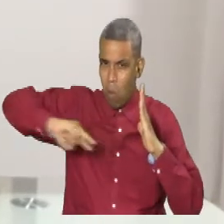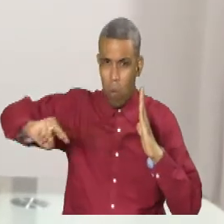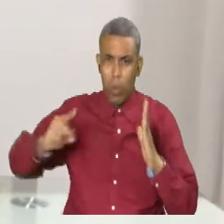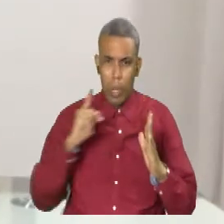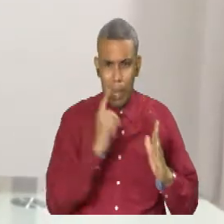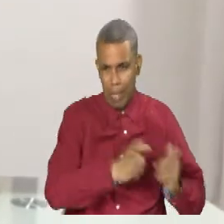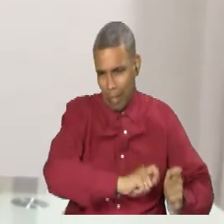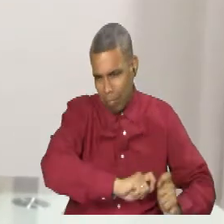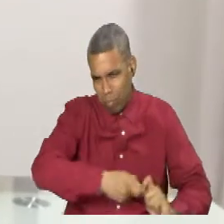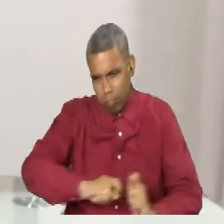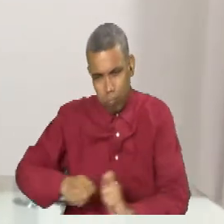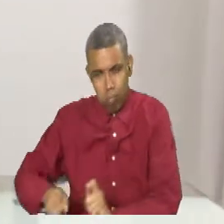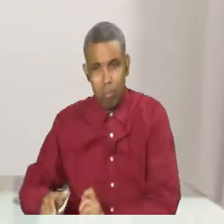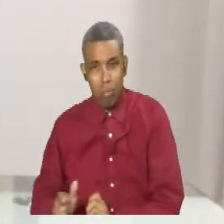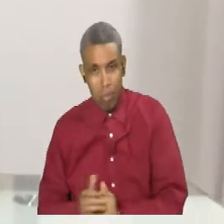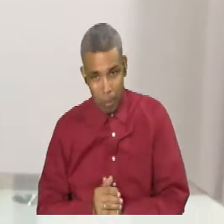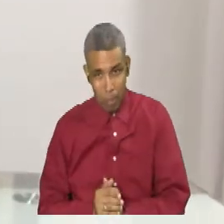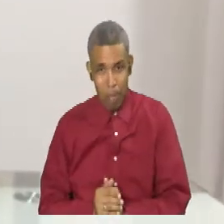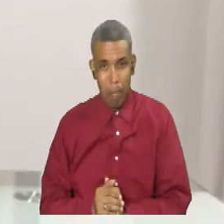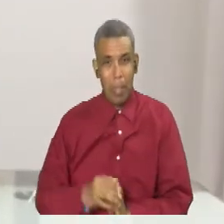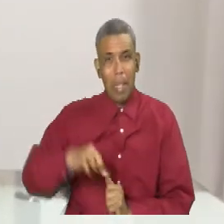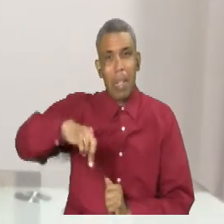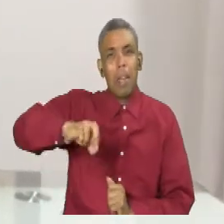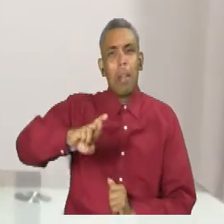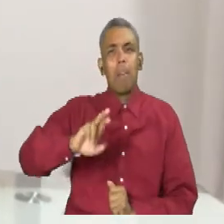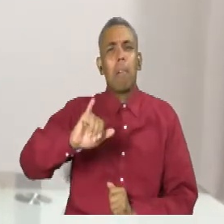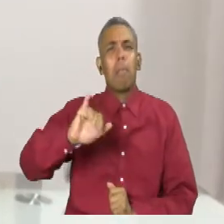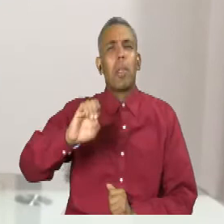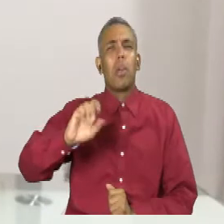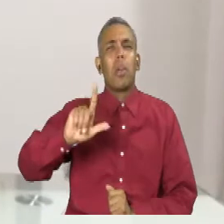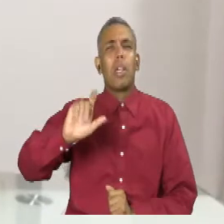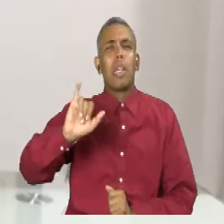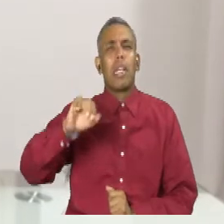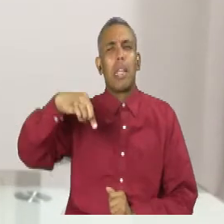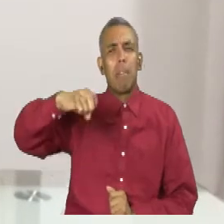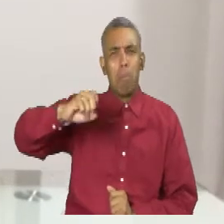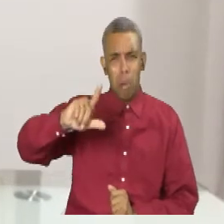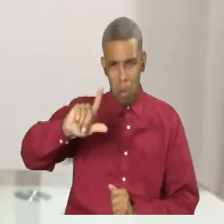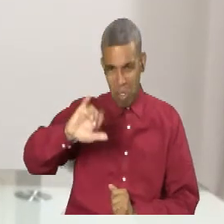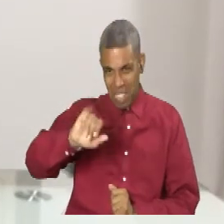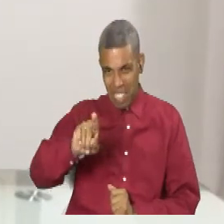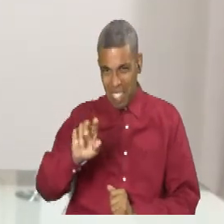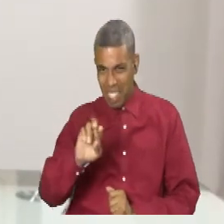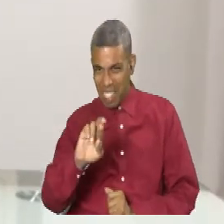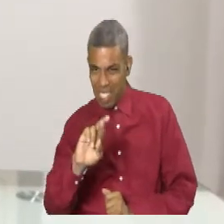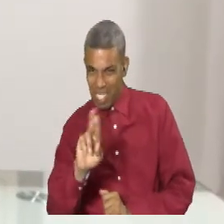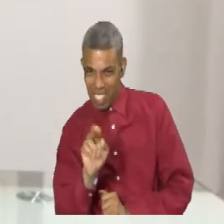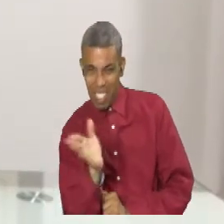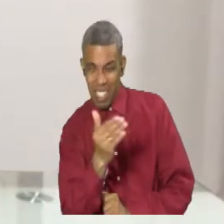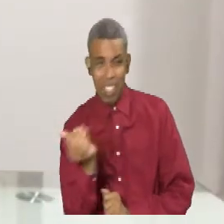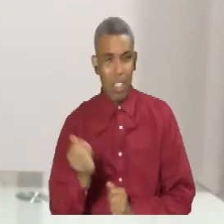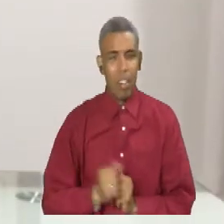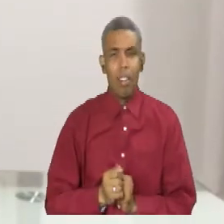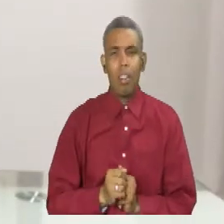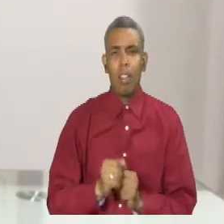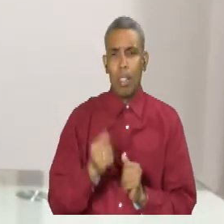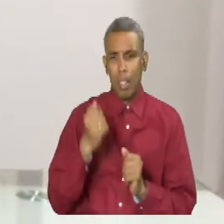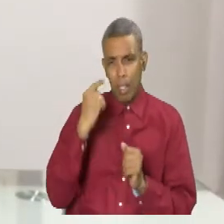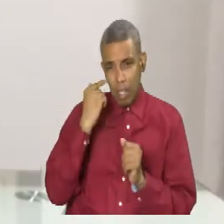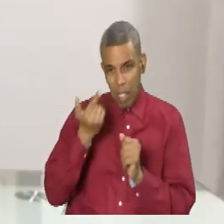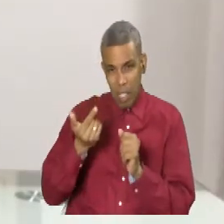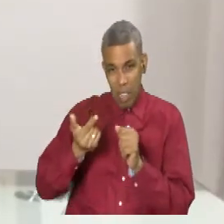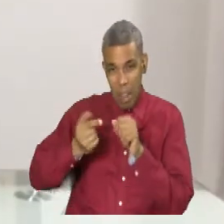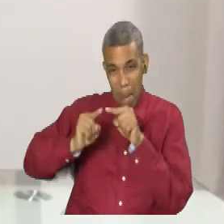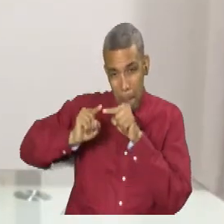mercado, como la criolipólisis, el lipomassage, la ultracavitación, la lipólisis láser no invasiva